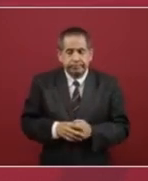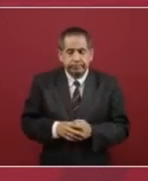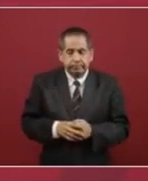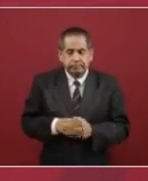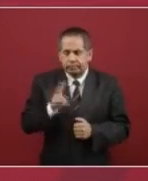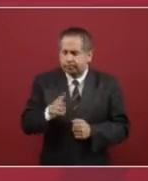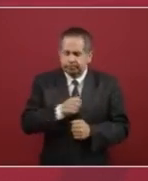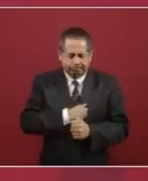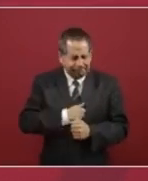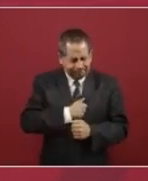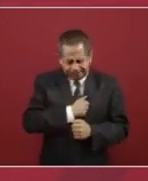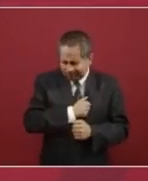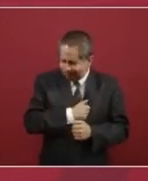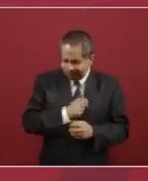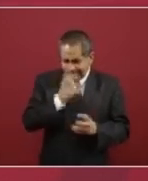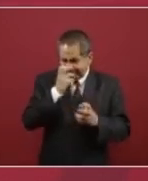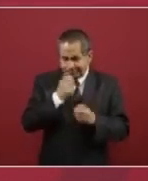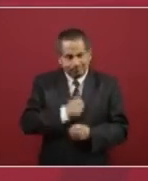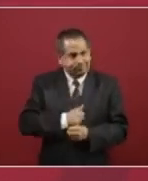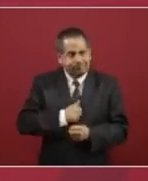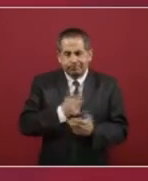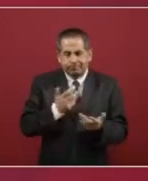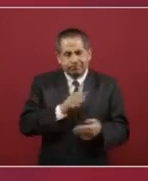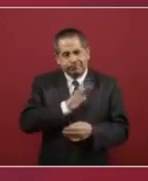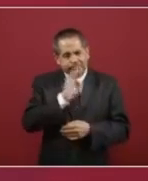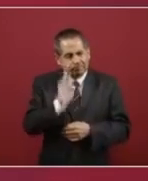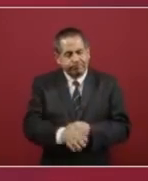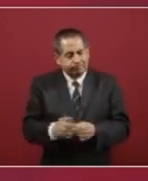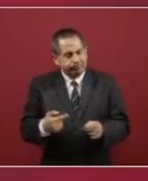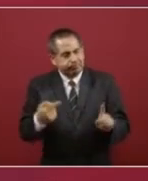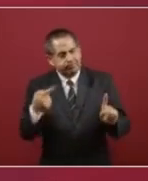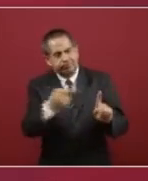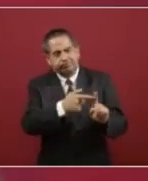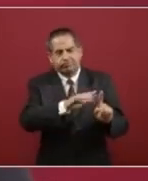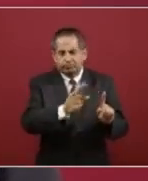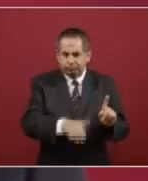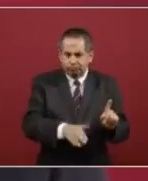muy lamentable este asesinato,